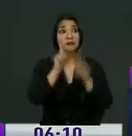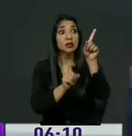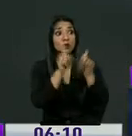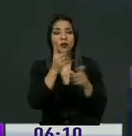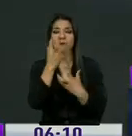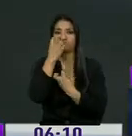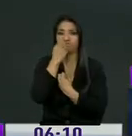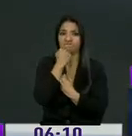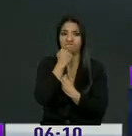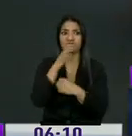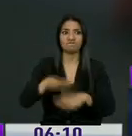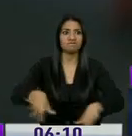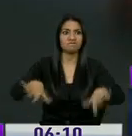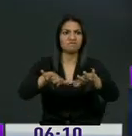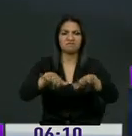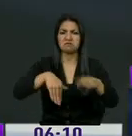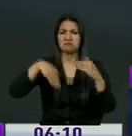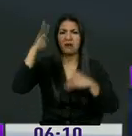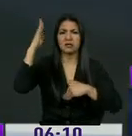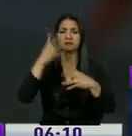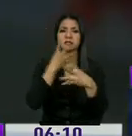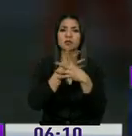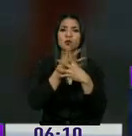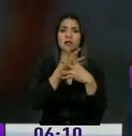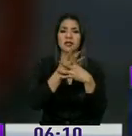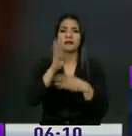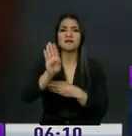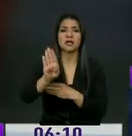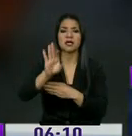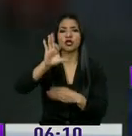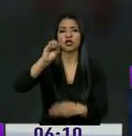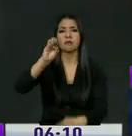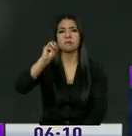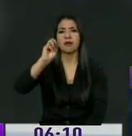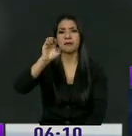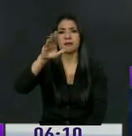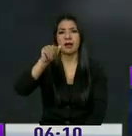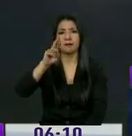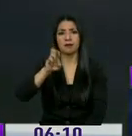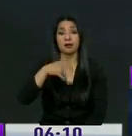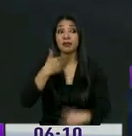sucedido en el pabellón de máxima seguridad Beto Mebamba. Se espera pronunciamientos